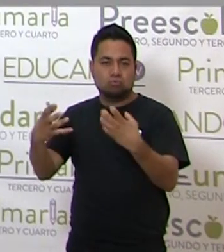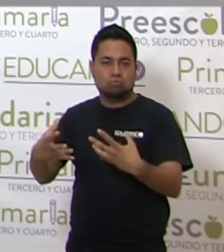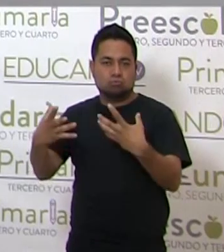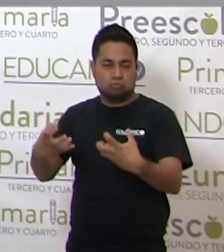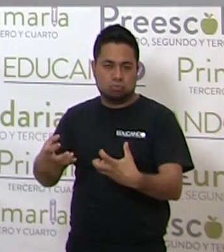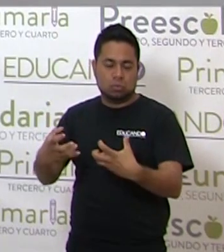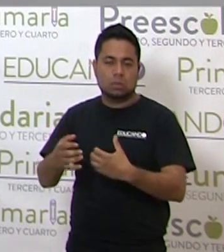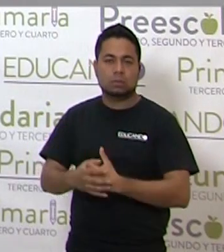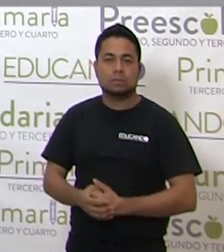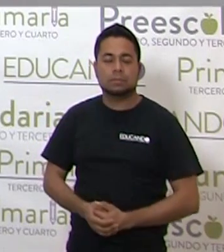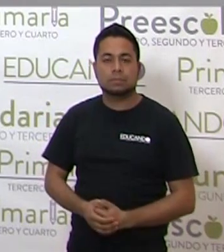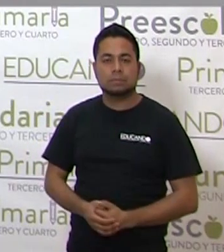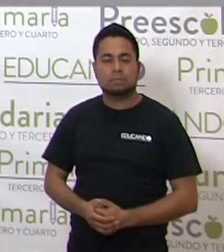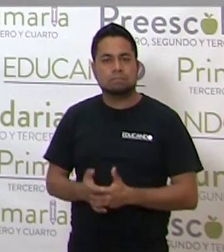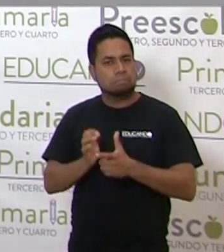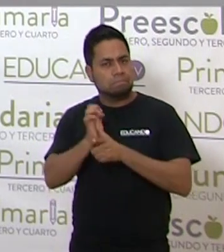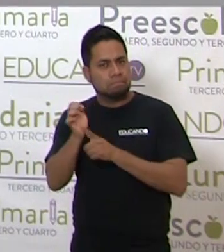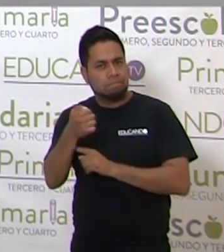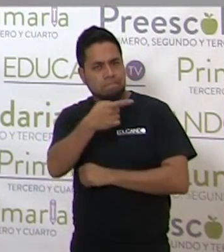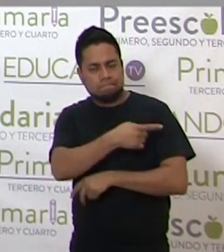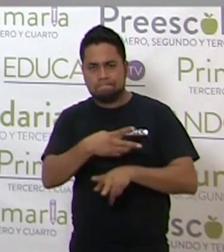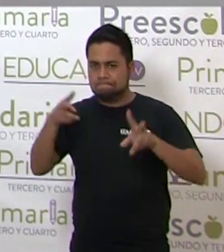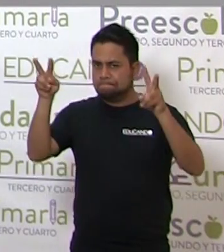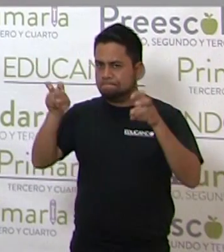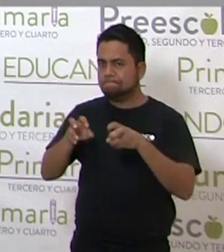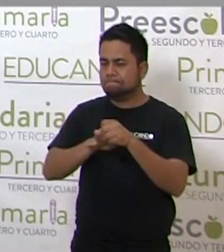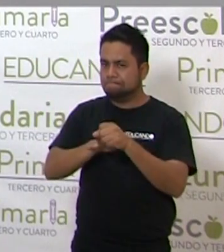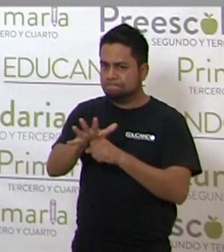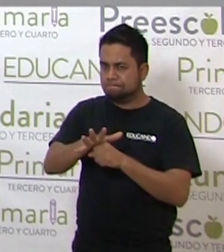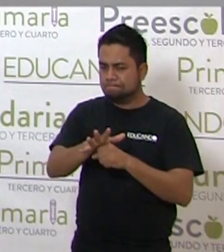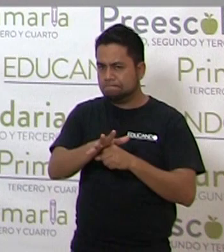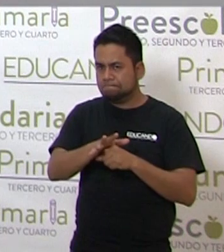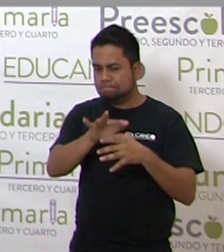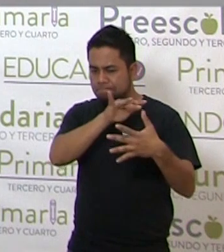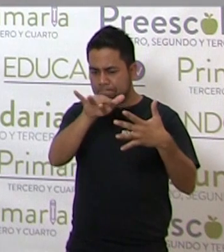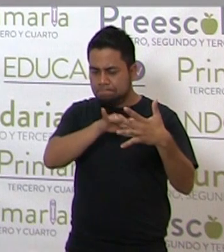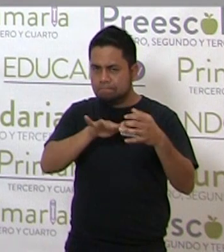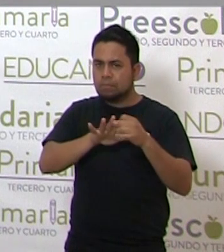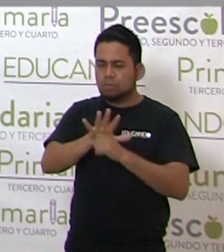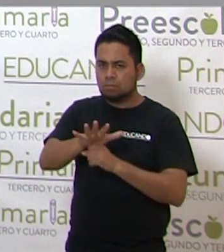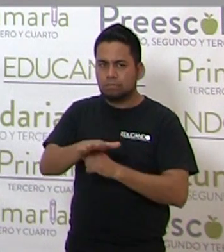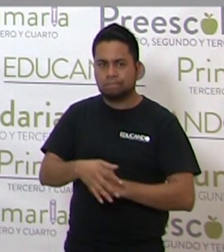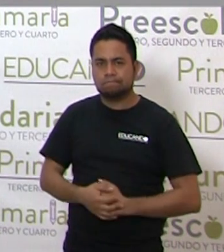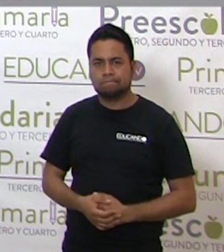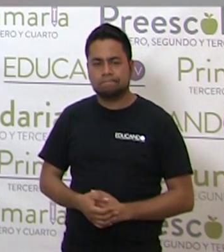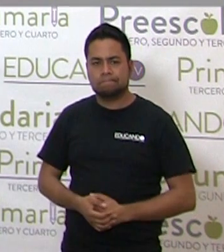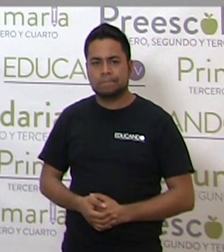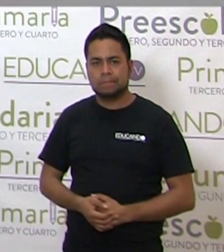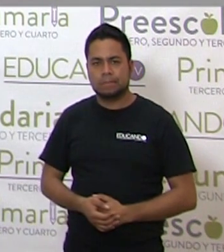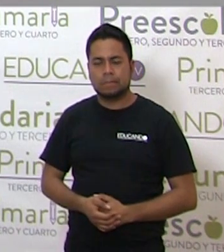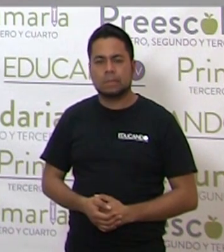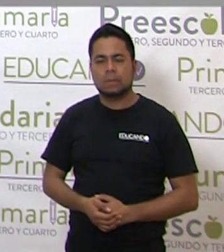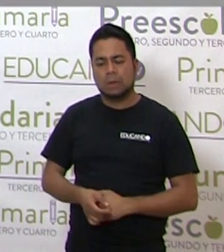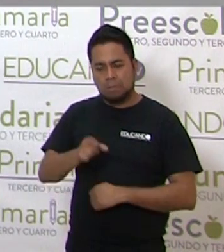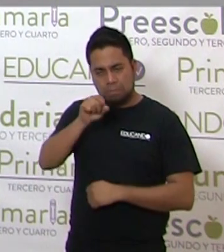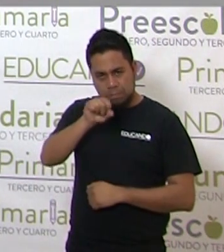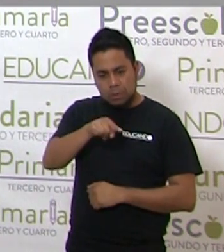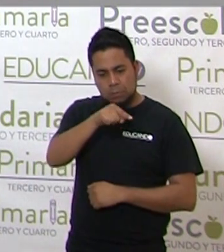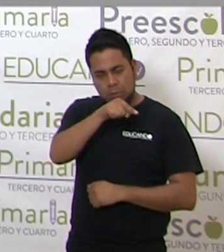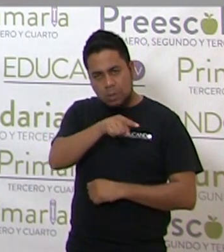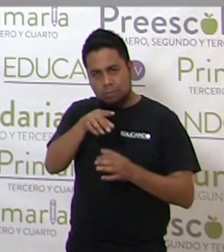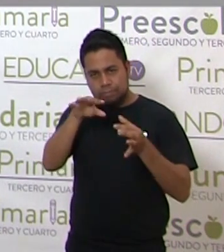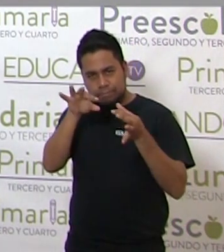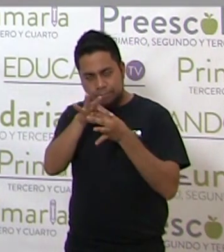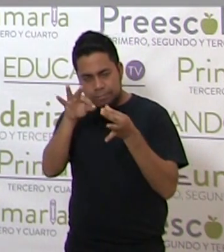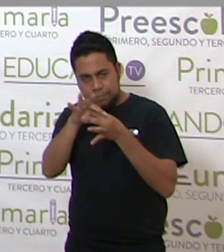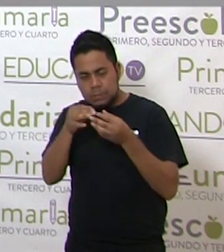Bueno, entonces, ¿de qué nos está hablando este texto expositivo? De igual manera nos está